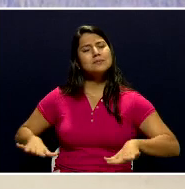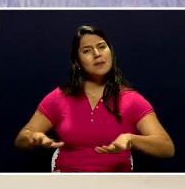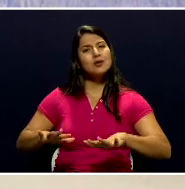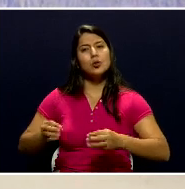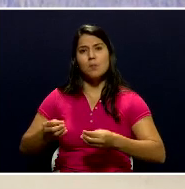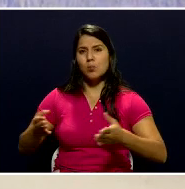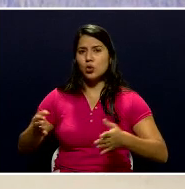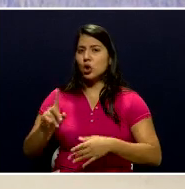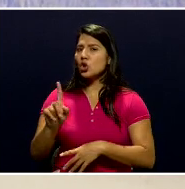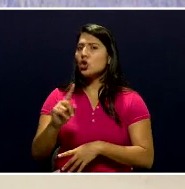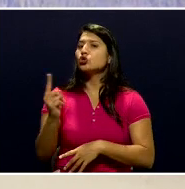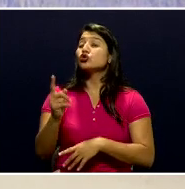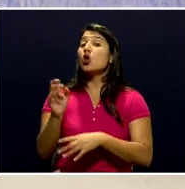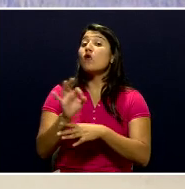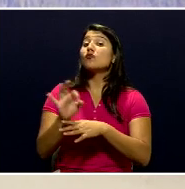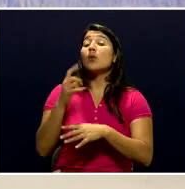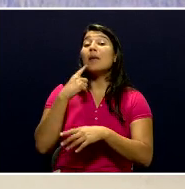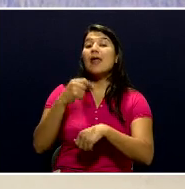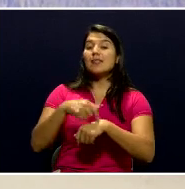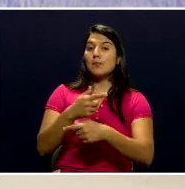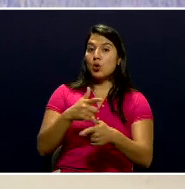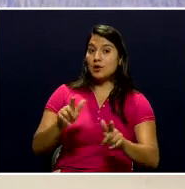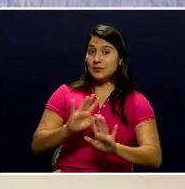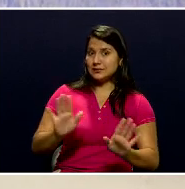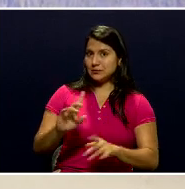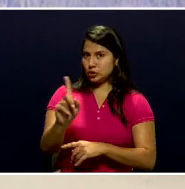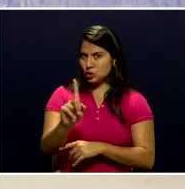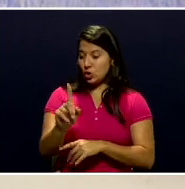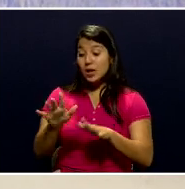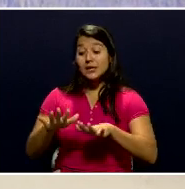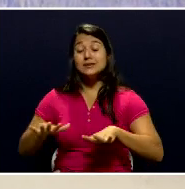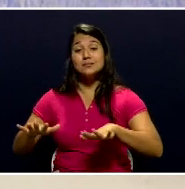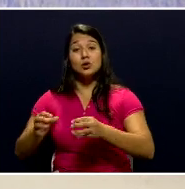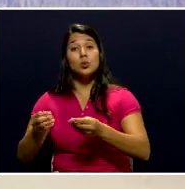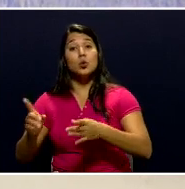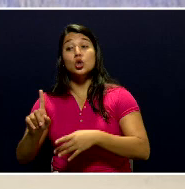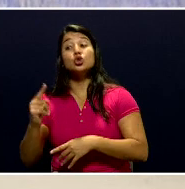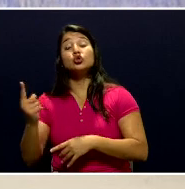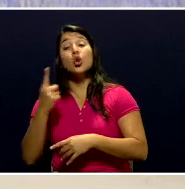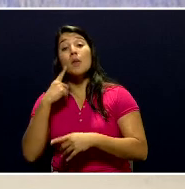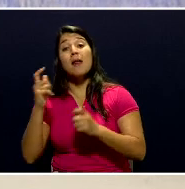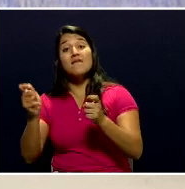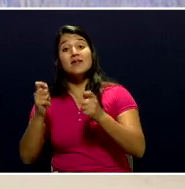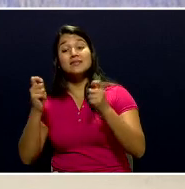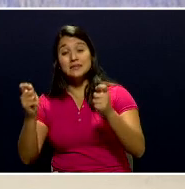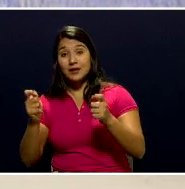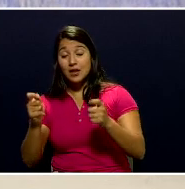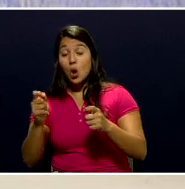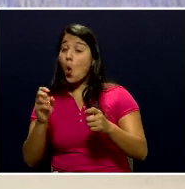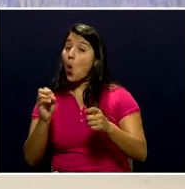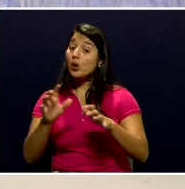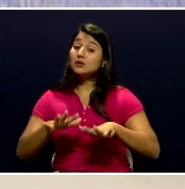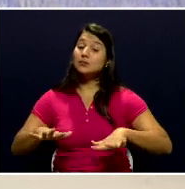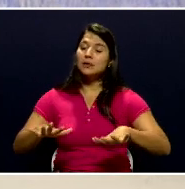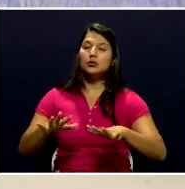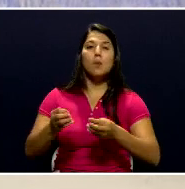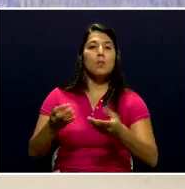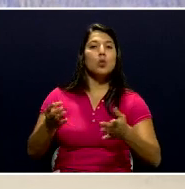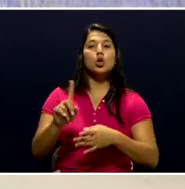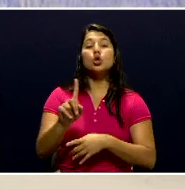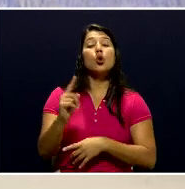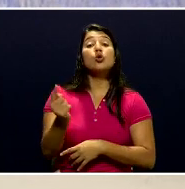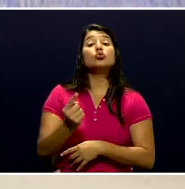no solo funciona para el tiempo libre, y el espacio público no es solo para los festivales, y el espacio público no es